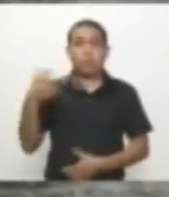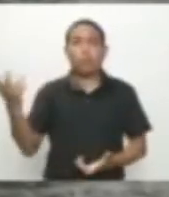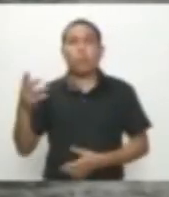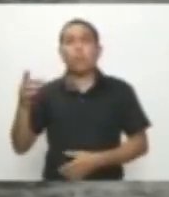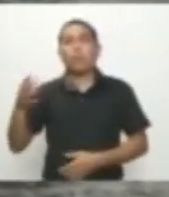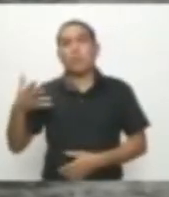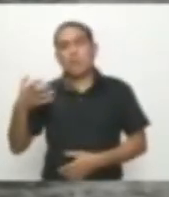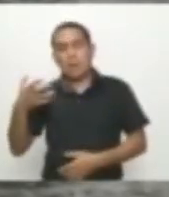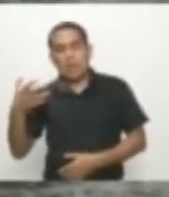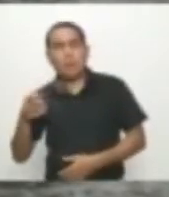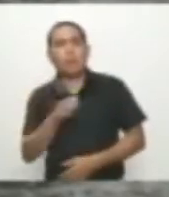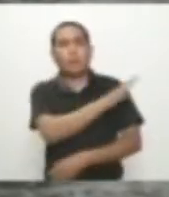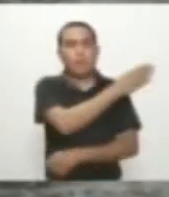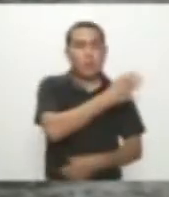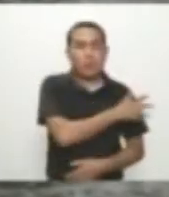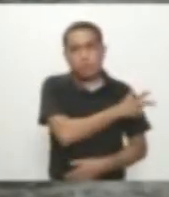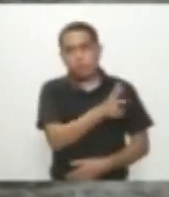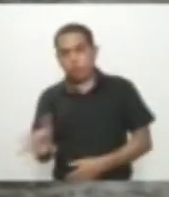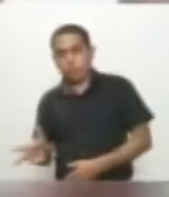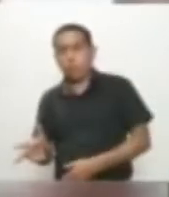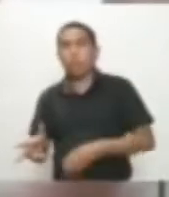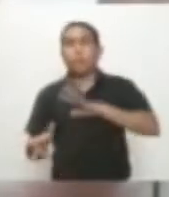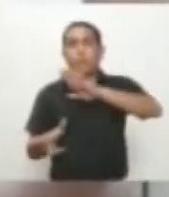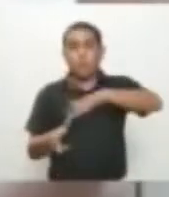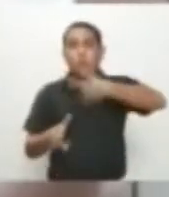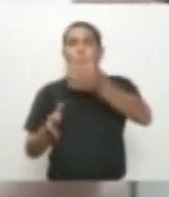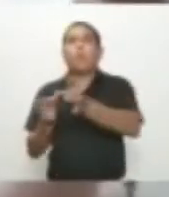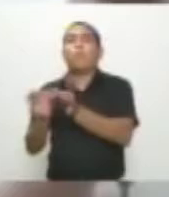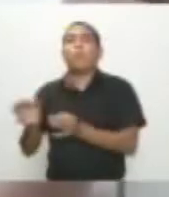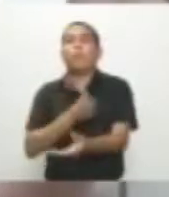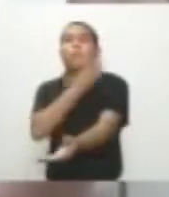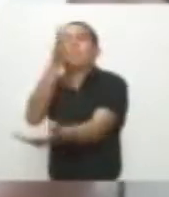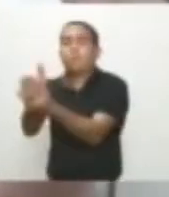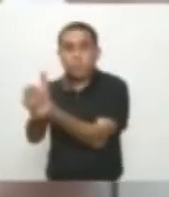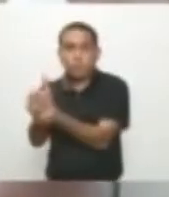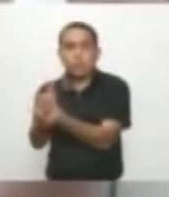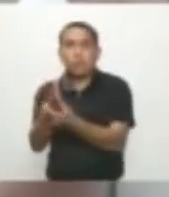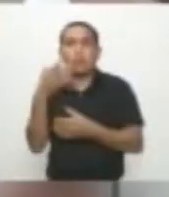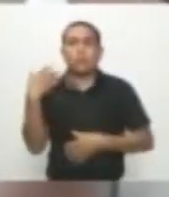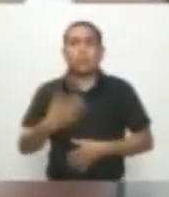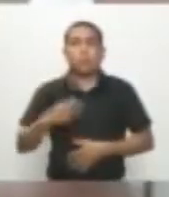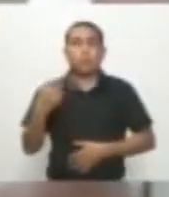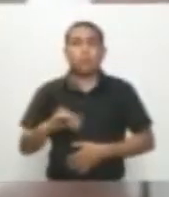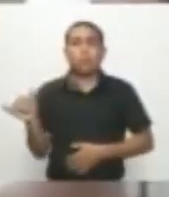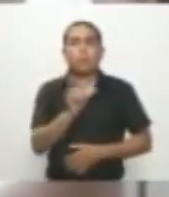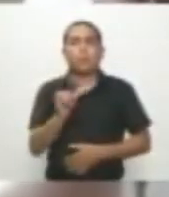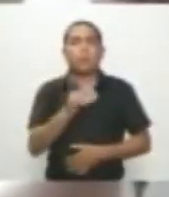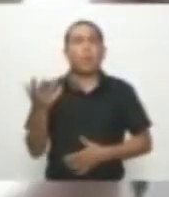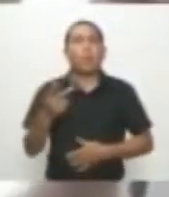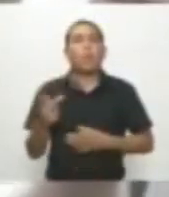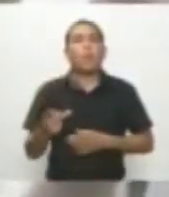Barranquilla, Galapa, y de ahí llegar al corregimiento, el verdadero paseo de la muerte.